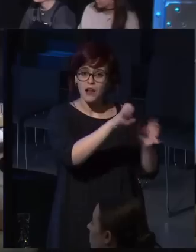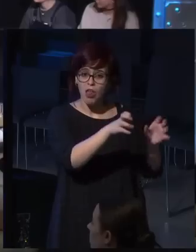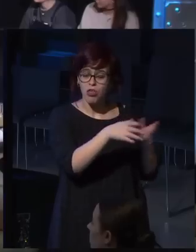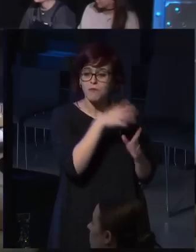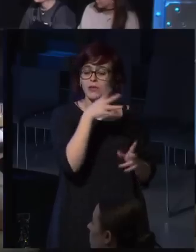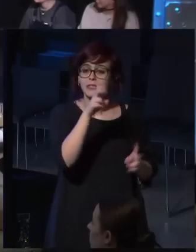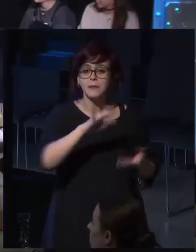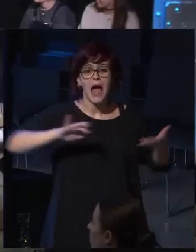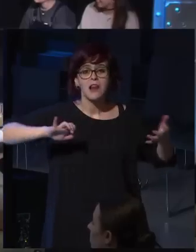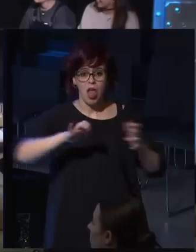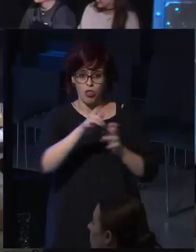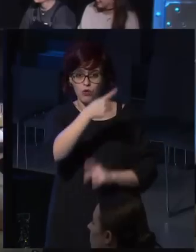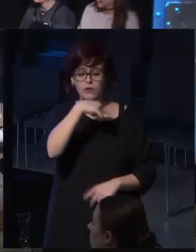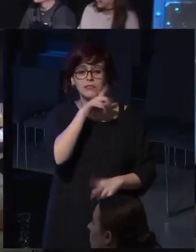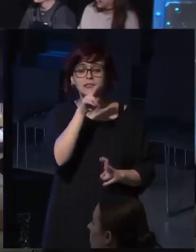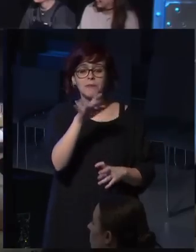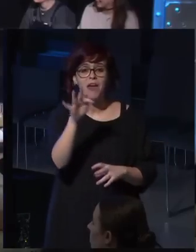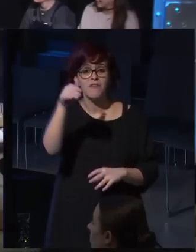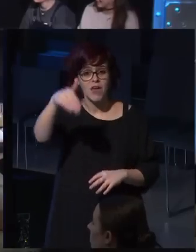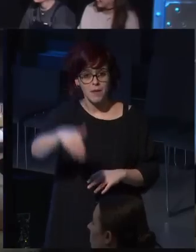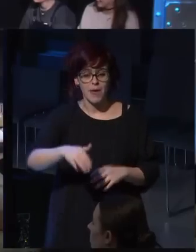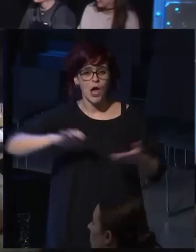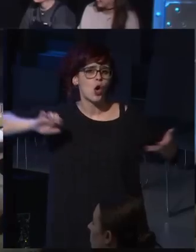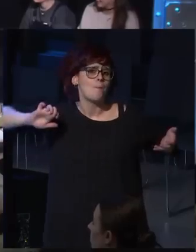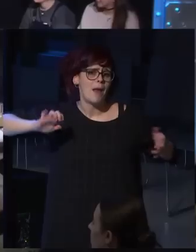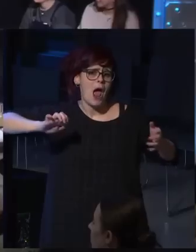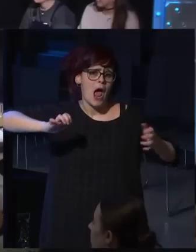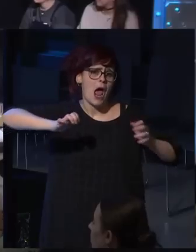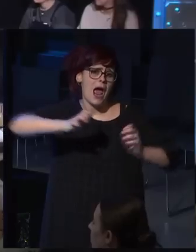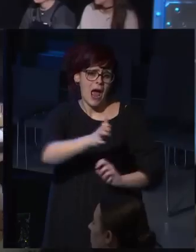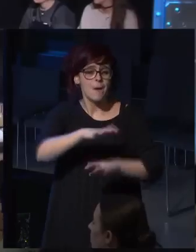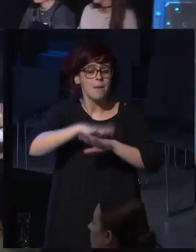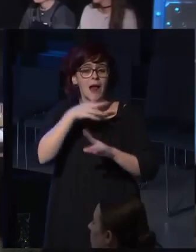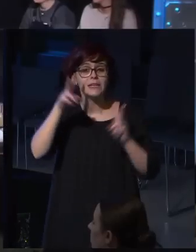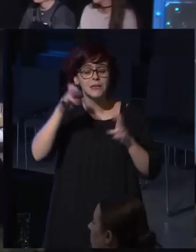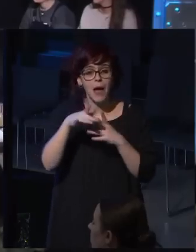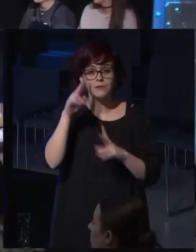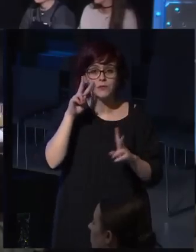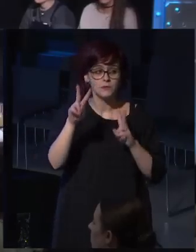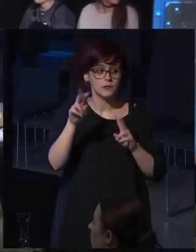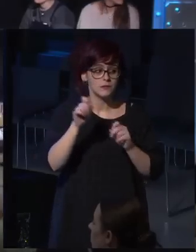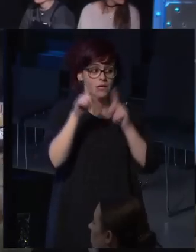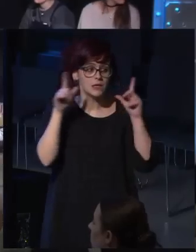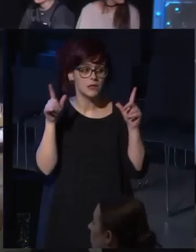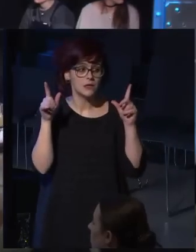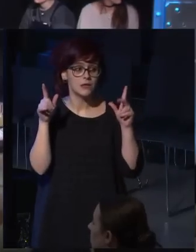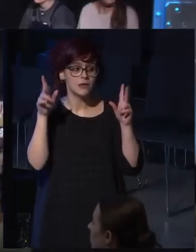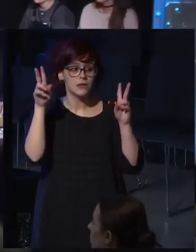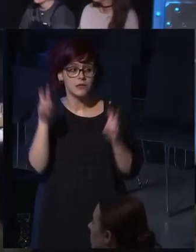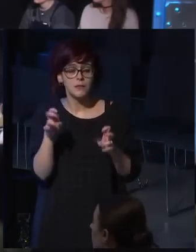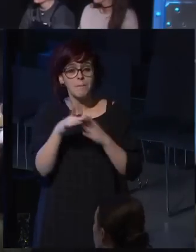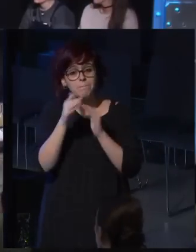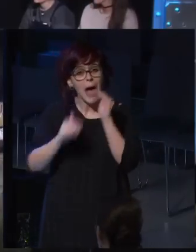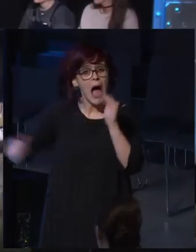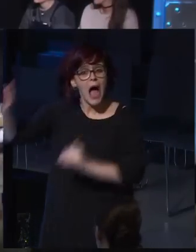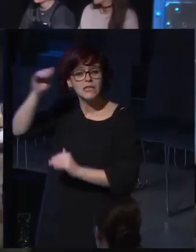soy nada. Pues comprimir en la FM se comprime a muerte. Para que os hagáis una idea, pues contra más alto suba,